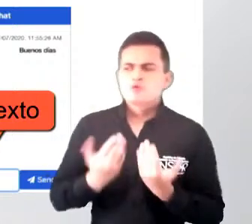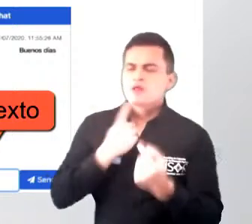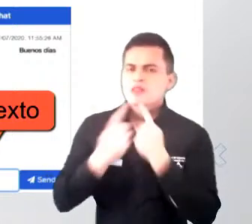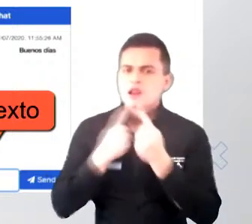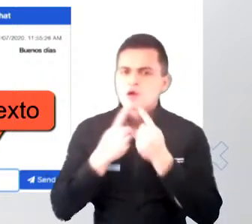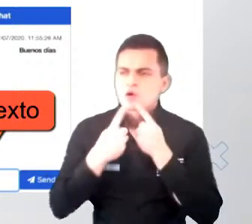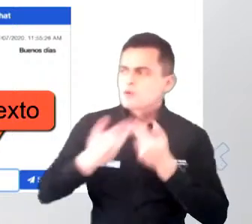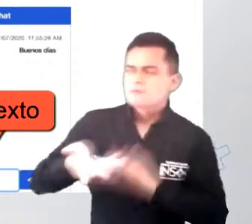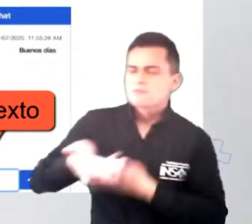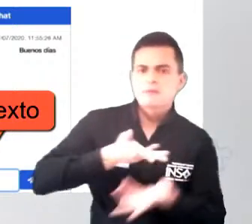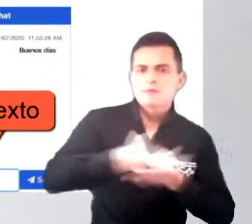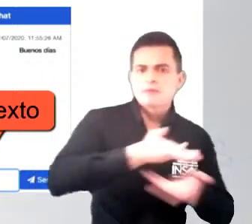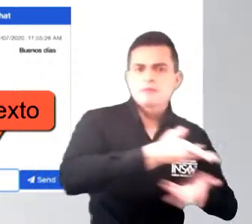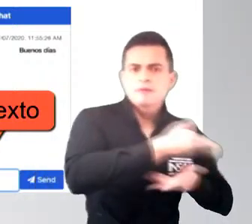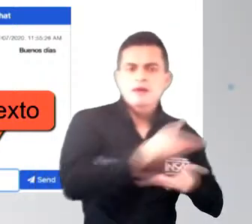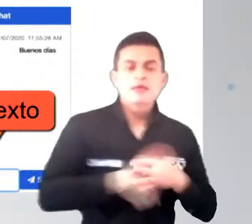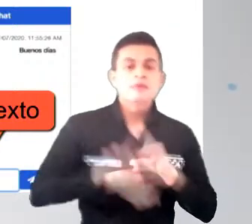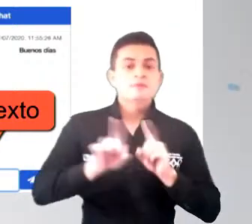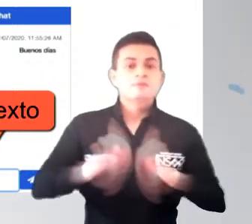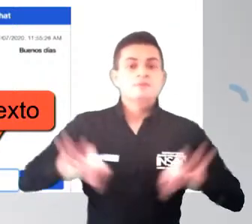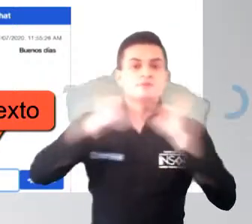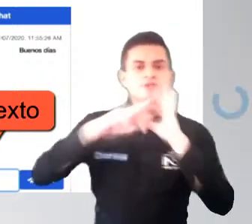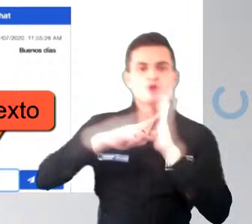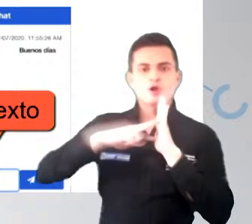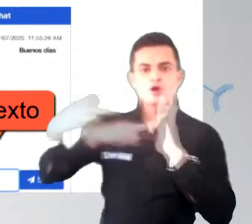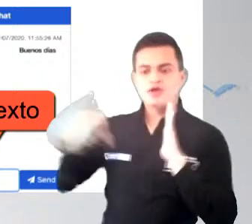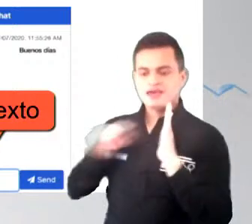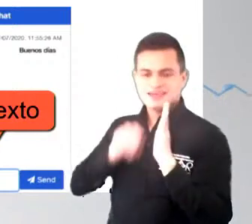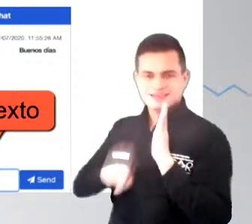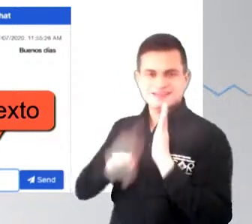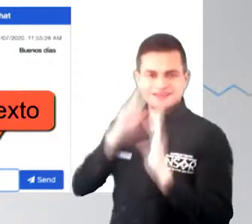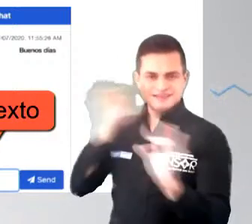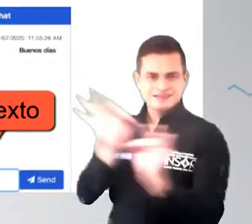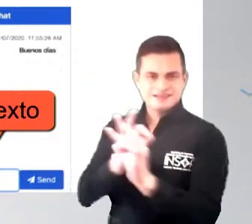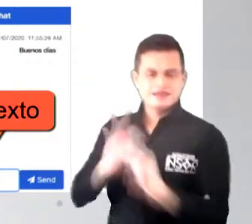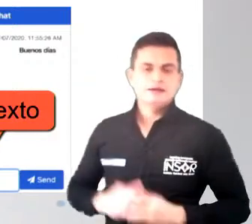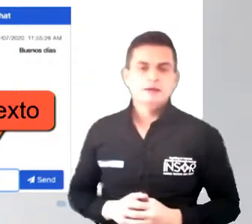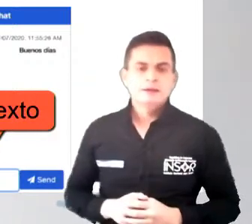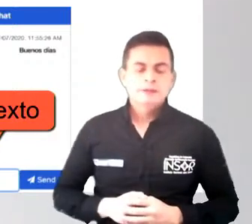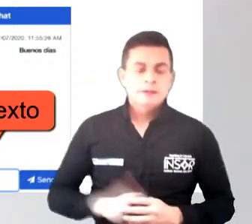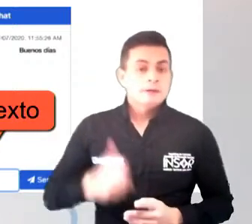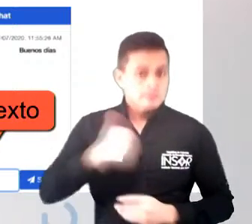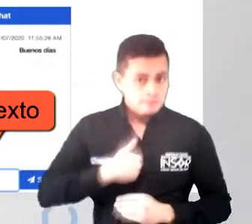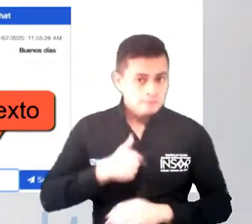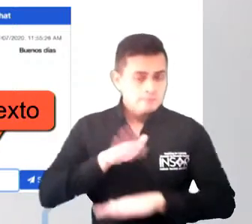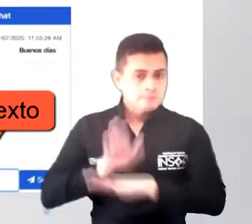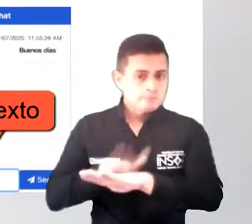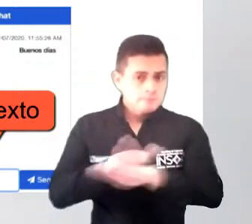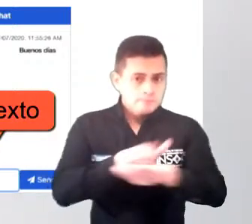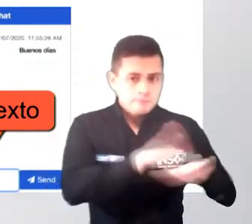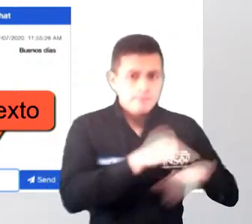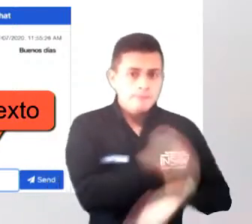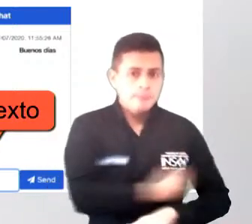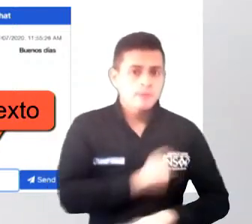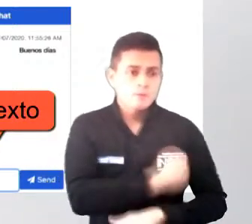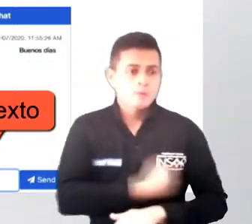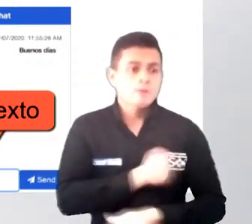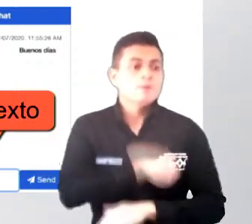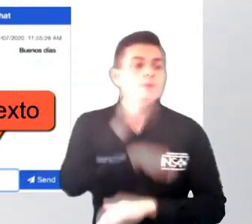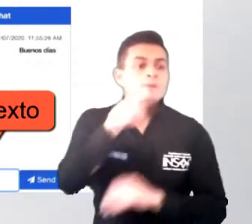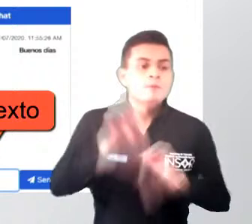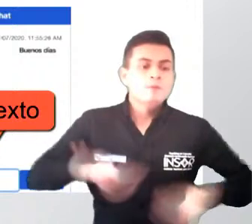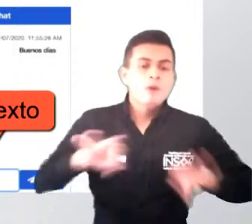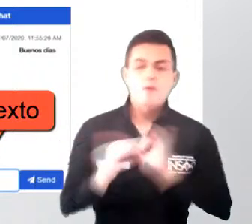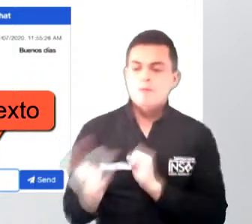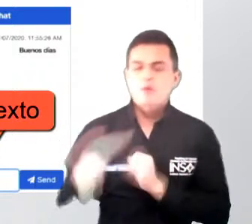con tecnología. Y para eso, pues yo quiero pedirles que tengan a mano su computador y en